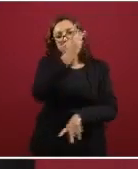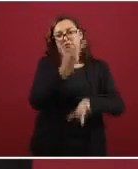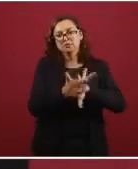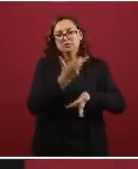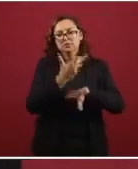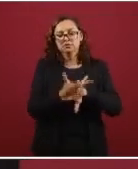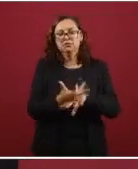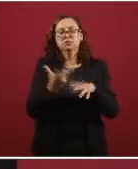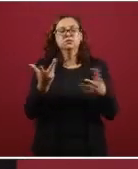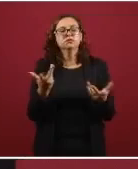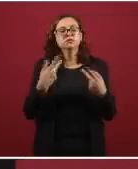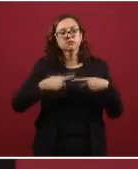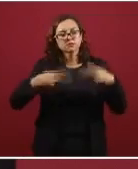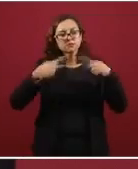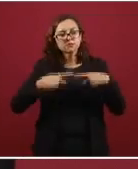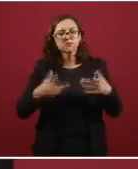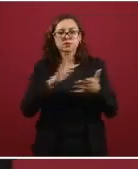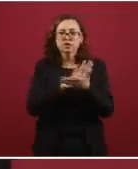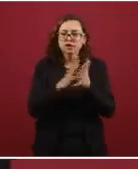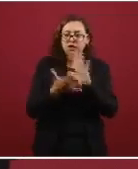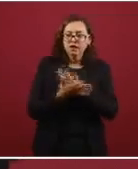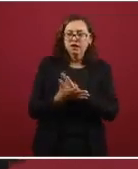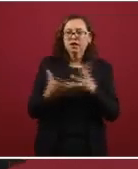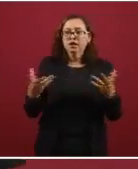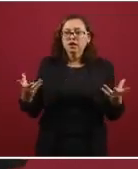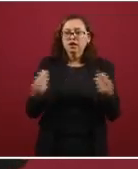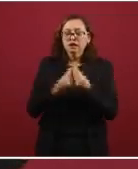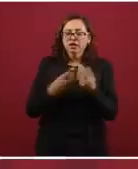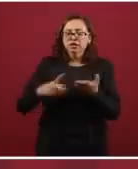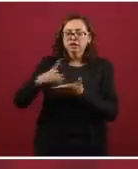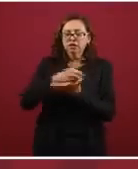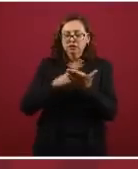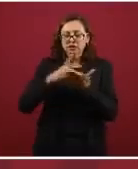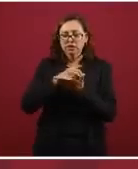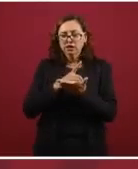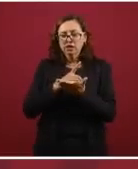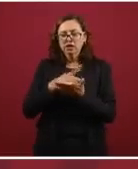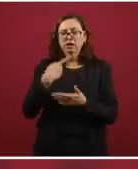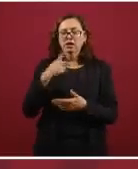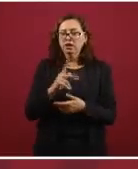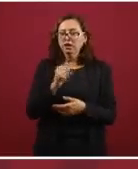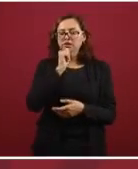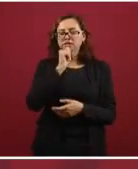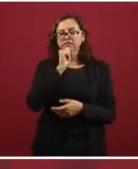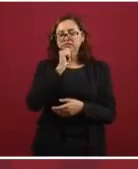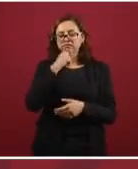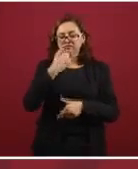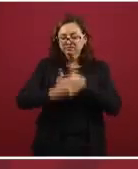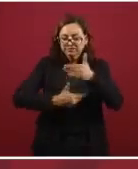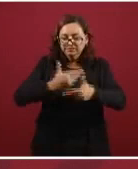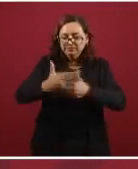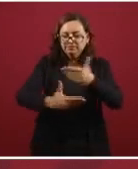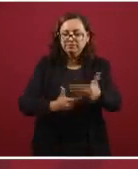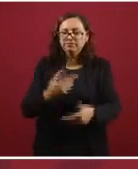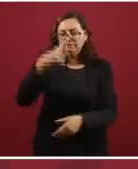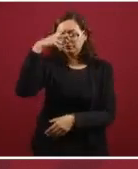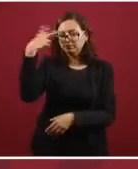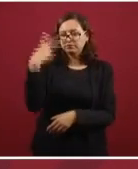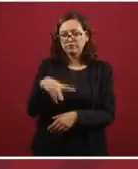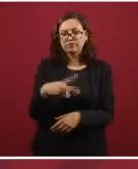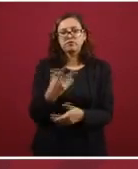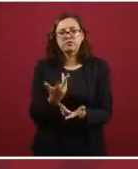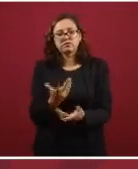a la actividad que nos generan daño en México. Pero eso México lo va a señalar en su momento, en su oportunidad, por conducto de qué, de las